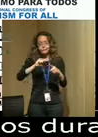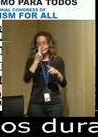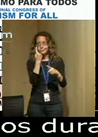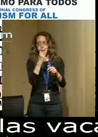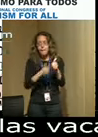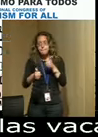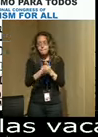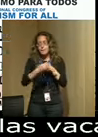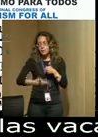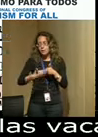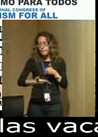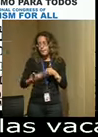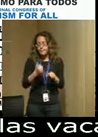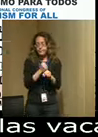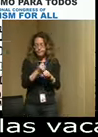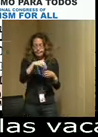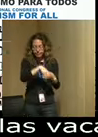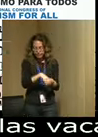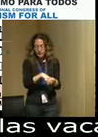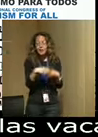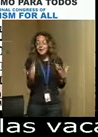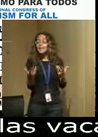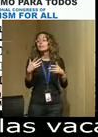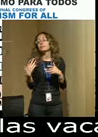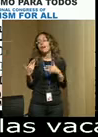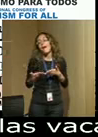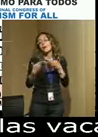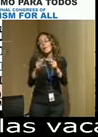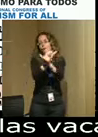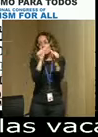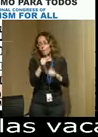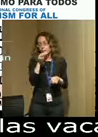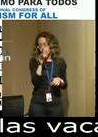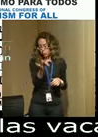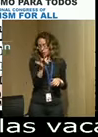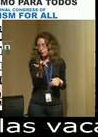evidentemente yo creo que todo el mundo va a ver que la contribución será positiva. Pero aquí es donde yo traigo